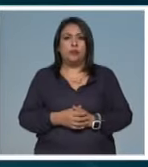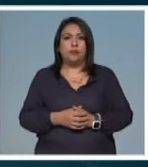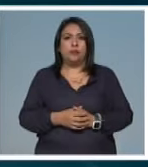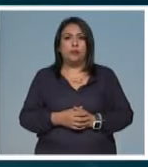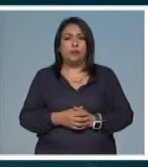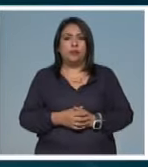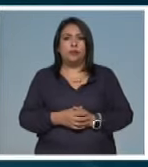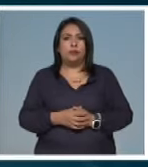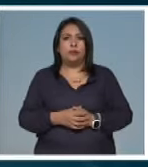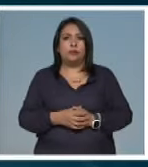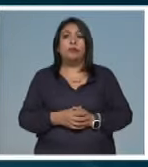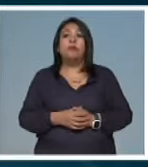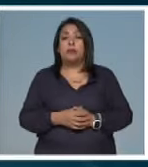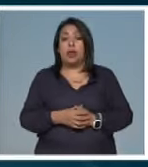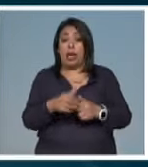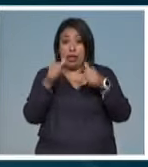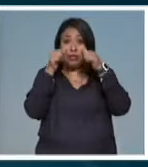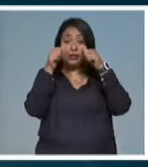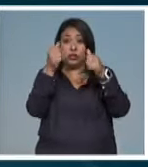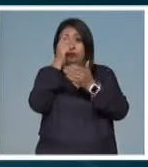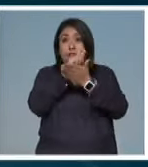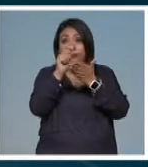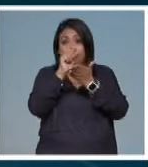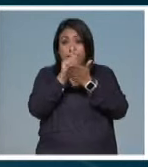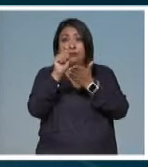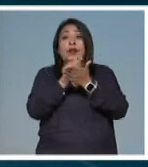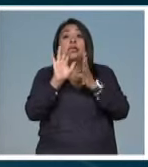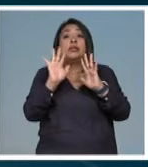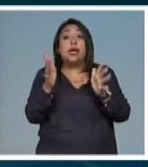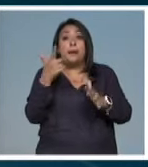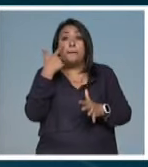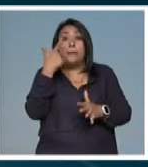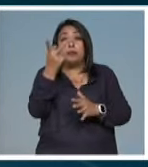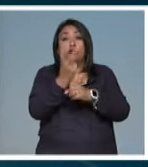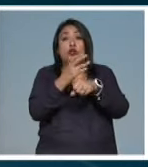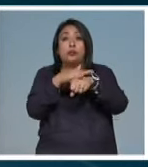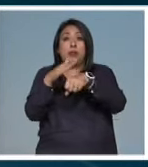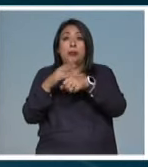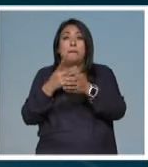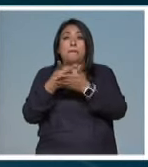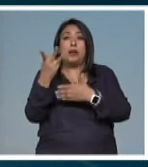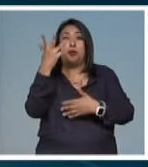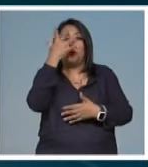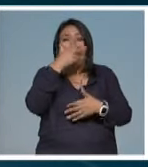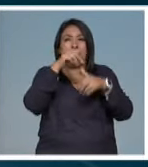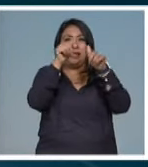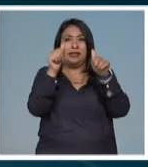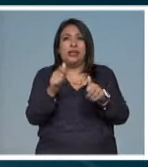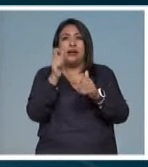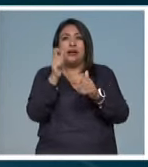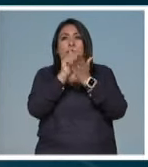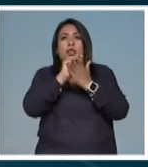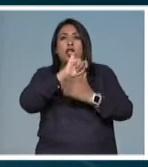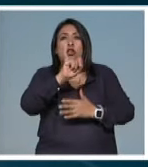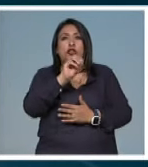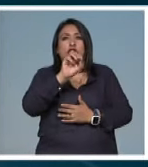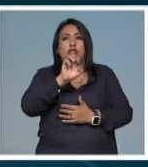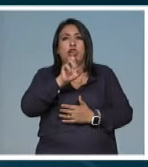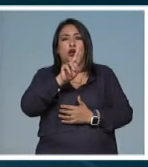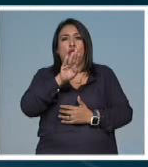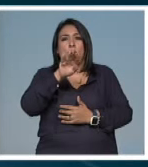Meléndez. Atención, escritoras y escritores, ya está disponible la convocatoria del Premio Bellas Artes de Novela José Rubén